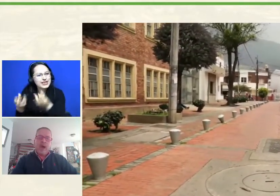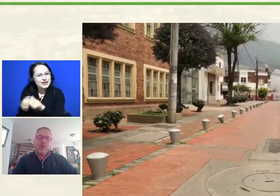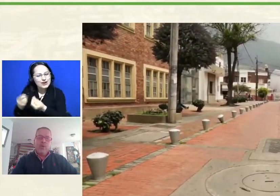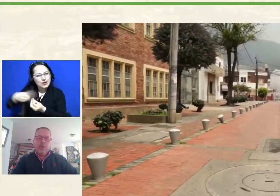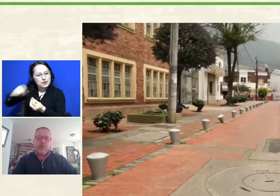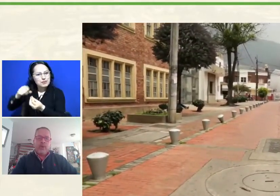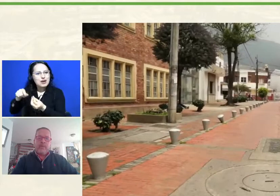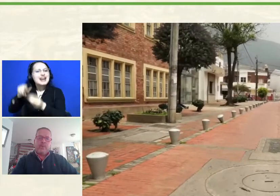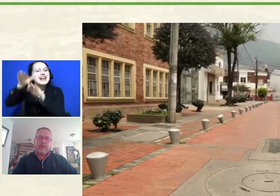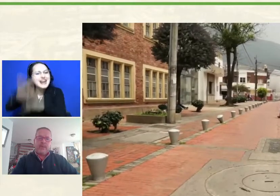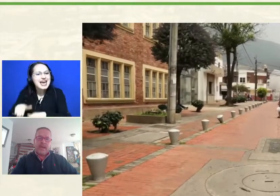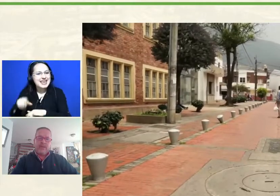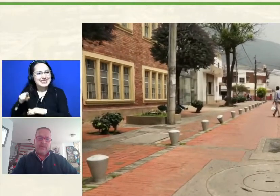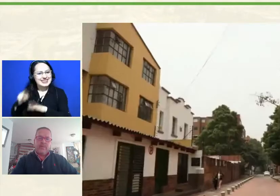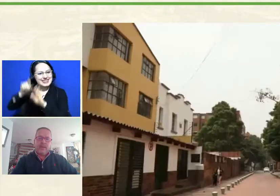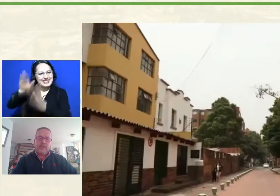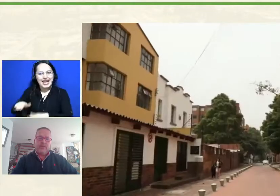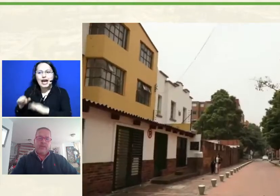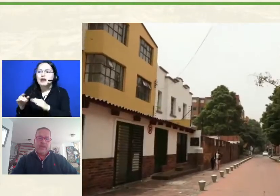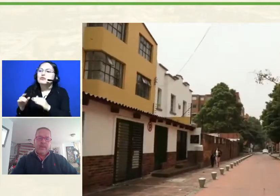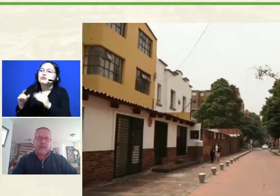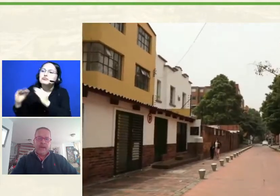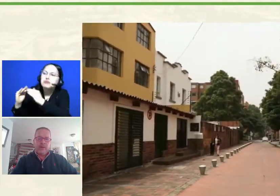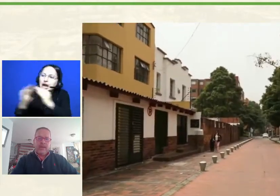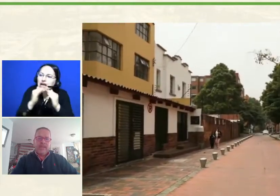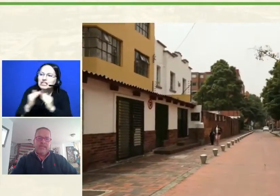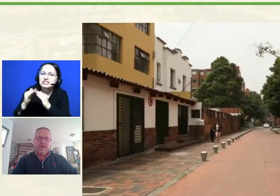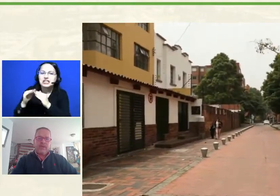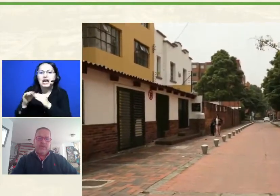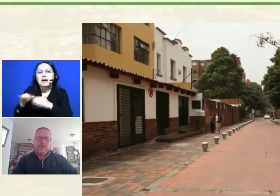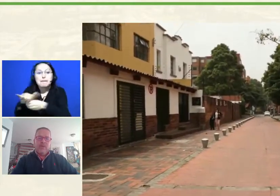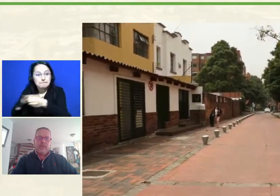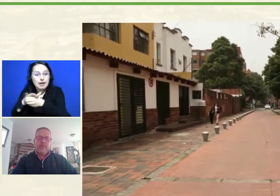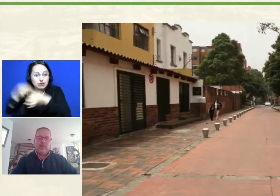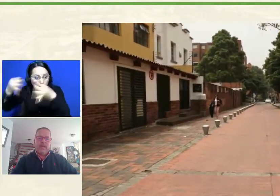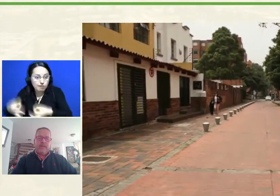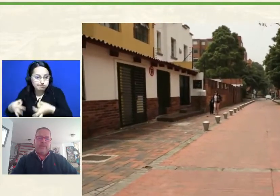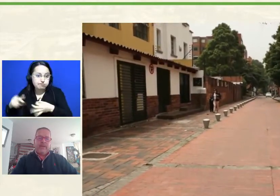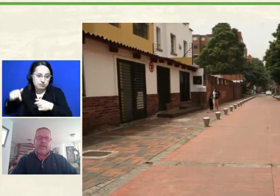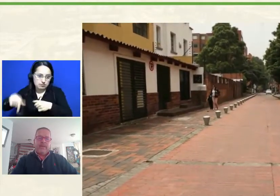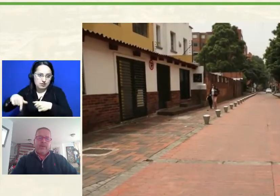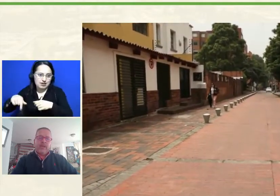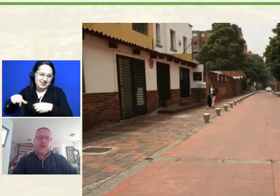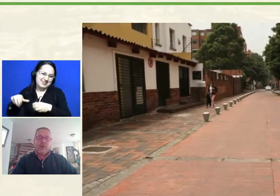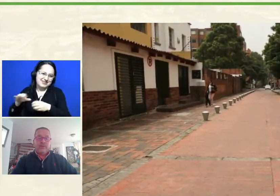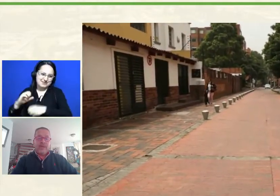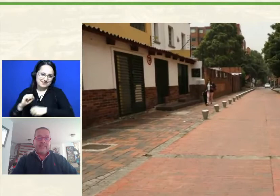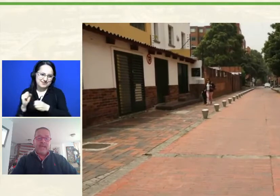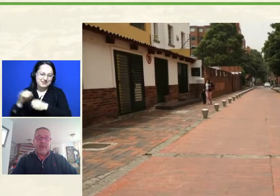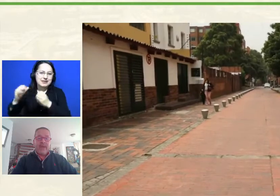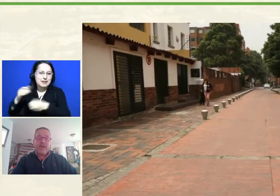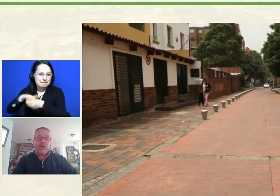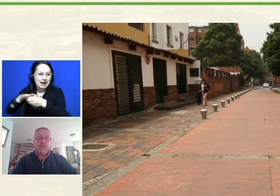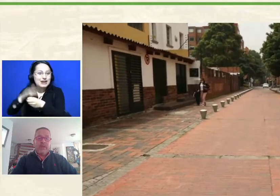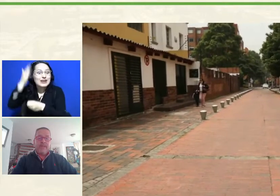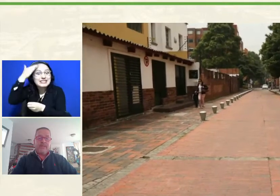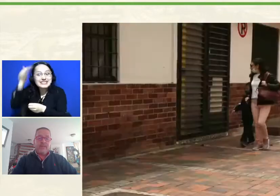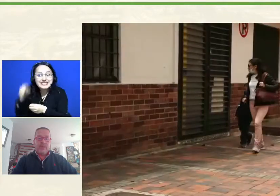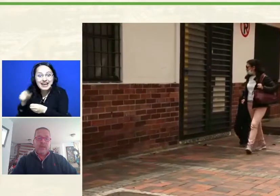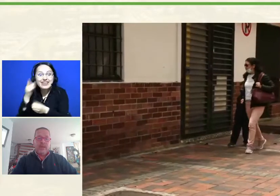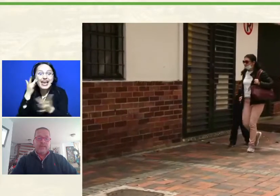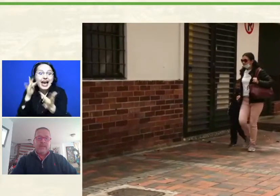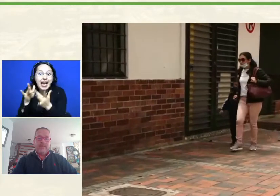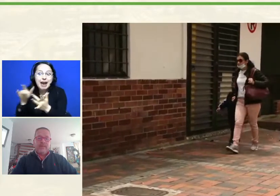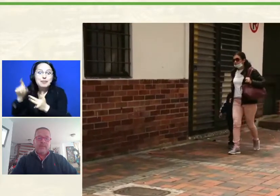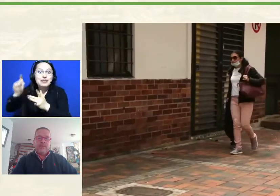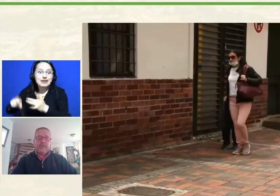representen a un grupo de propietarios de predios en barrios legalizados. ¿Por qué? Porque a la final, como es un esquema de